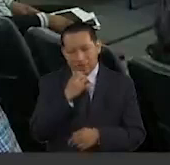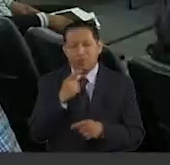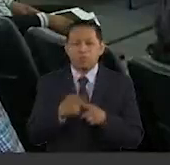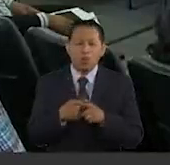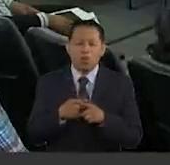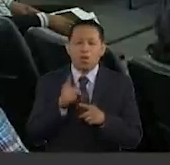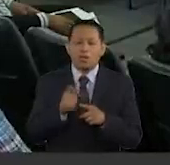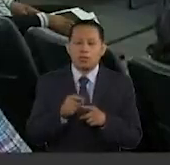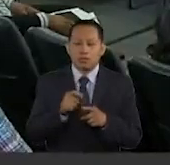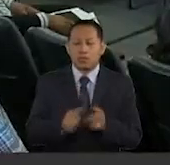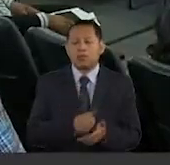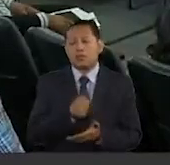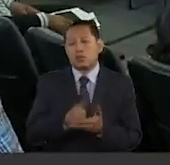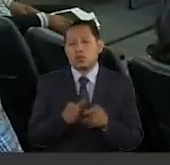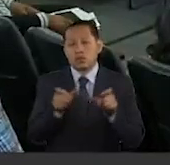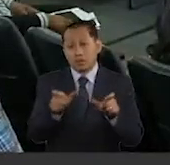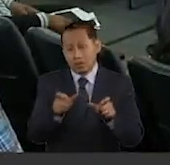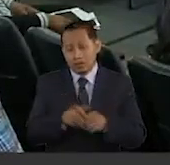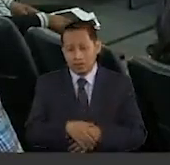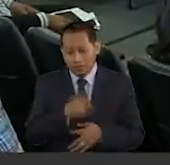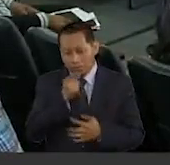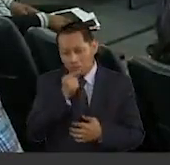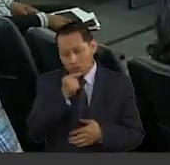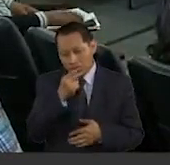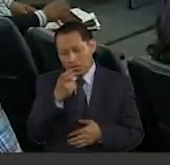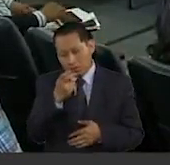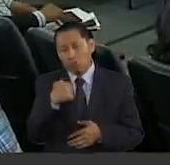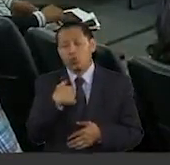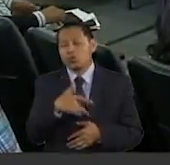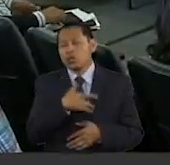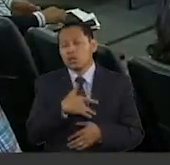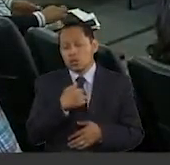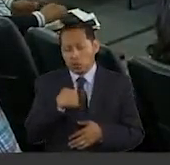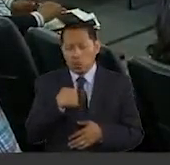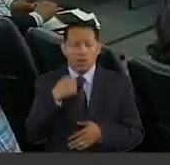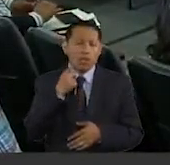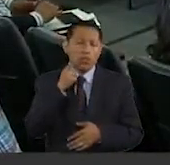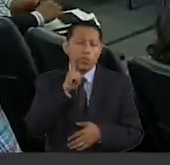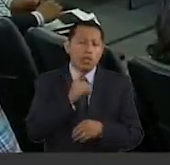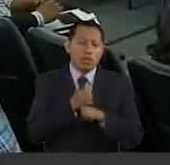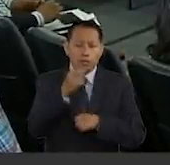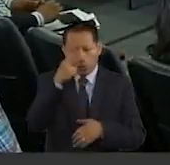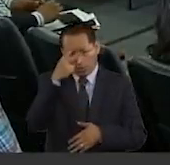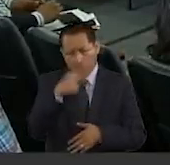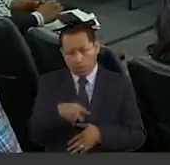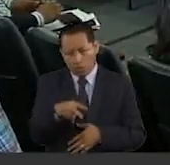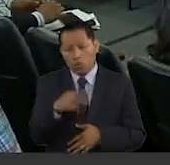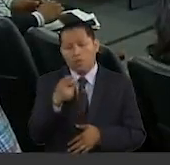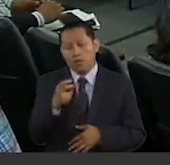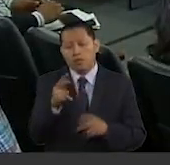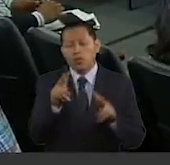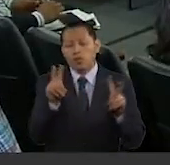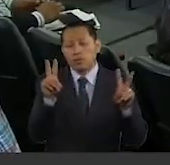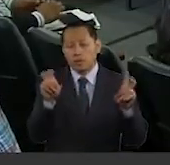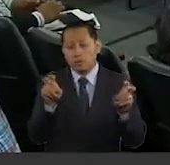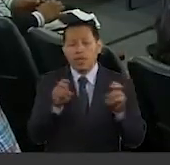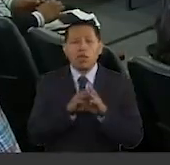seguridad pública. Y que sin duda yo soy diputada del Estado de México y el tema de